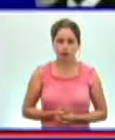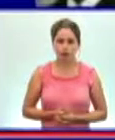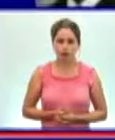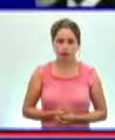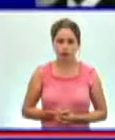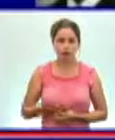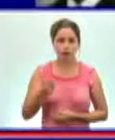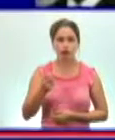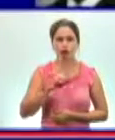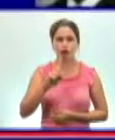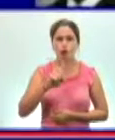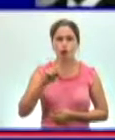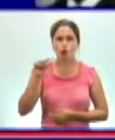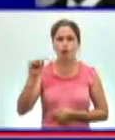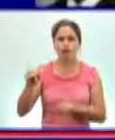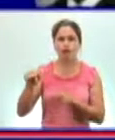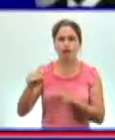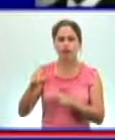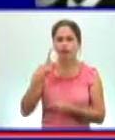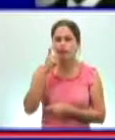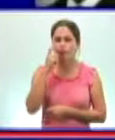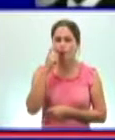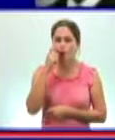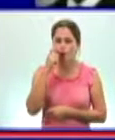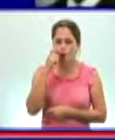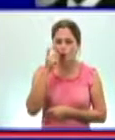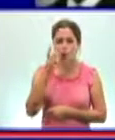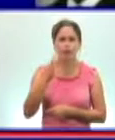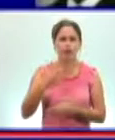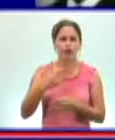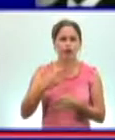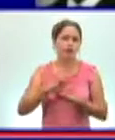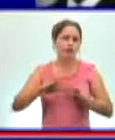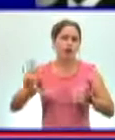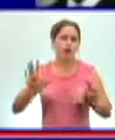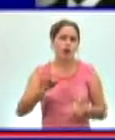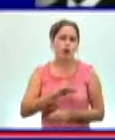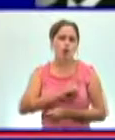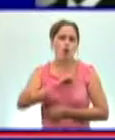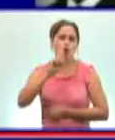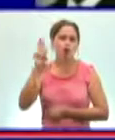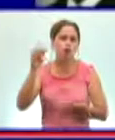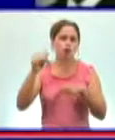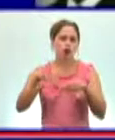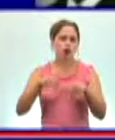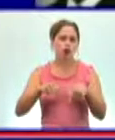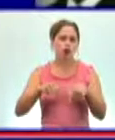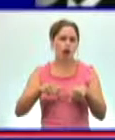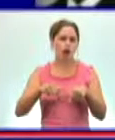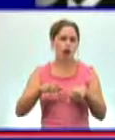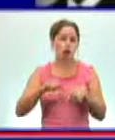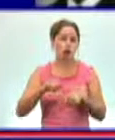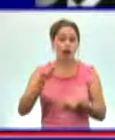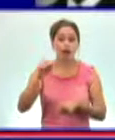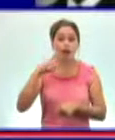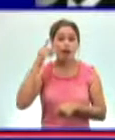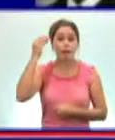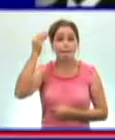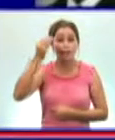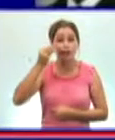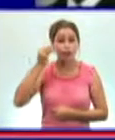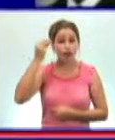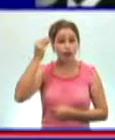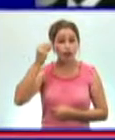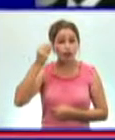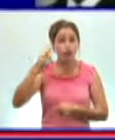que Carlos Marx haya dejado de ser el revolucionario de entonces, es que Carlos Marx estaba pensando como alemán y estaba